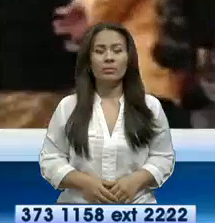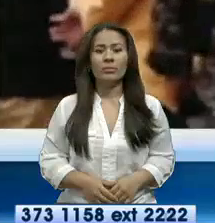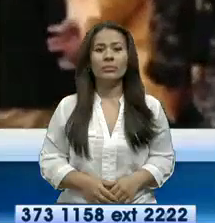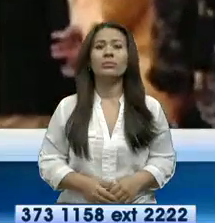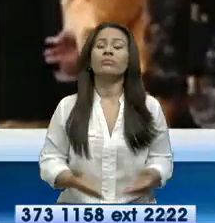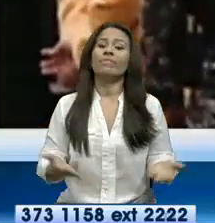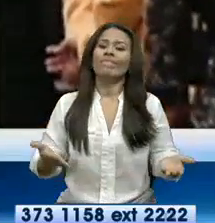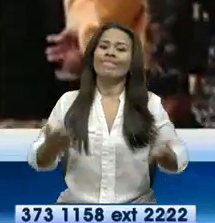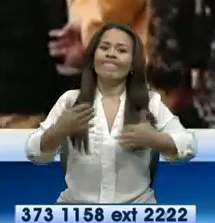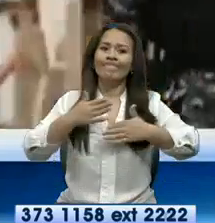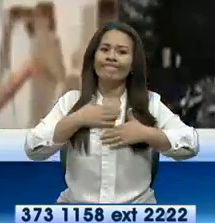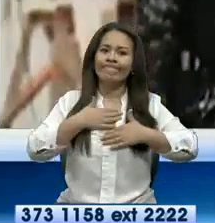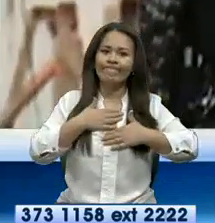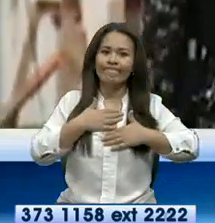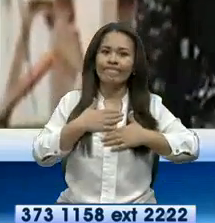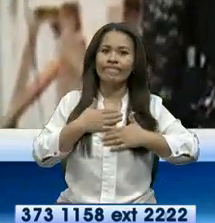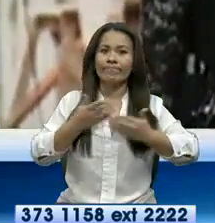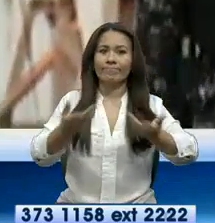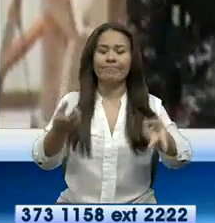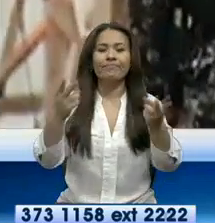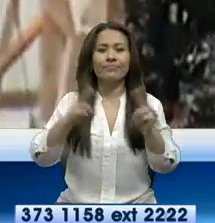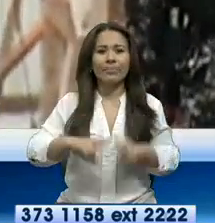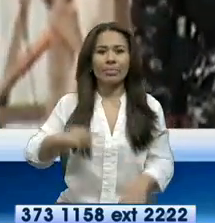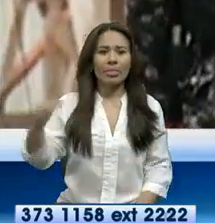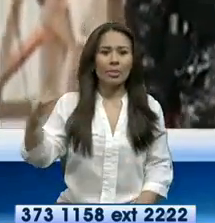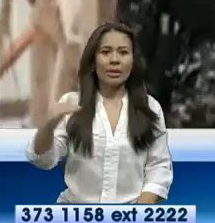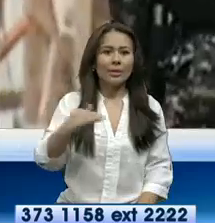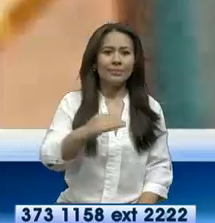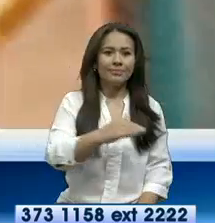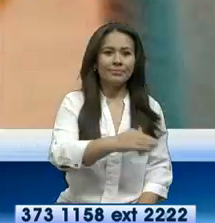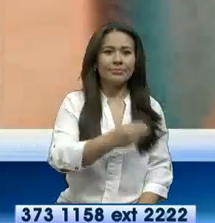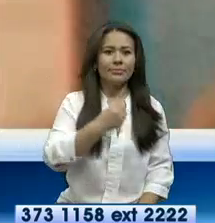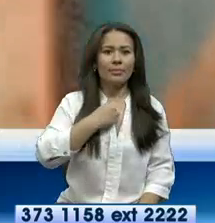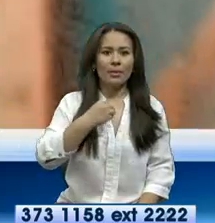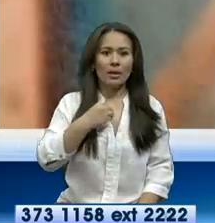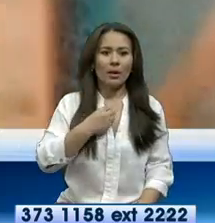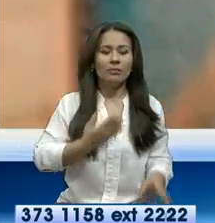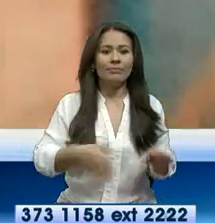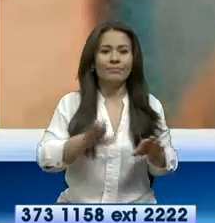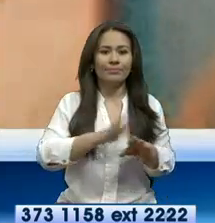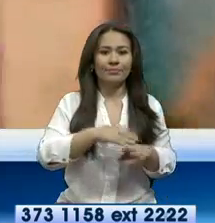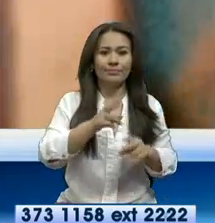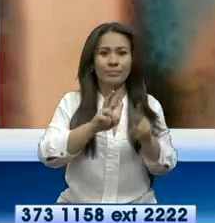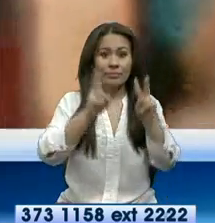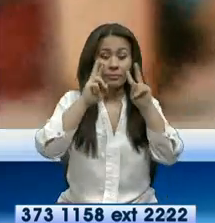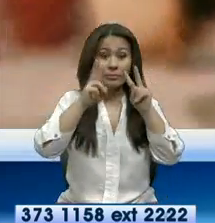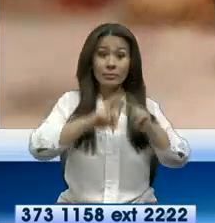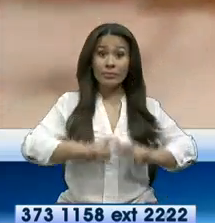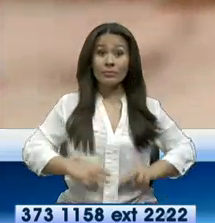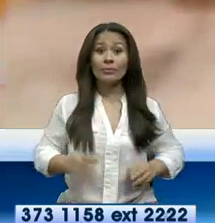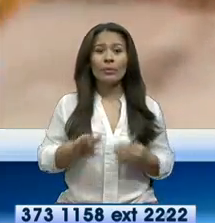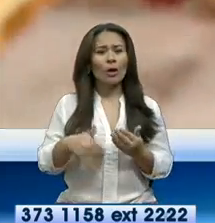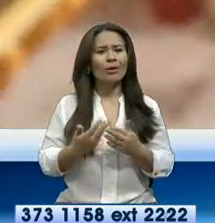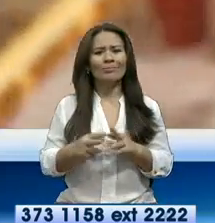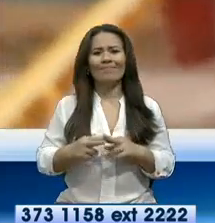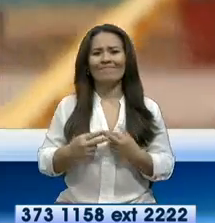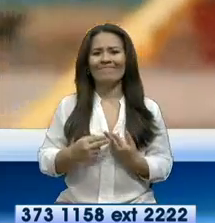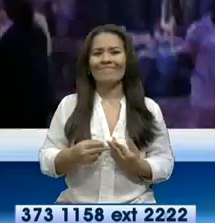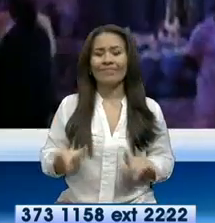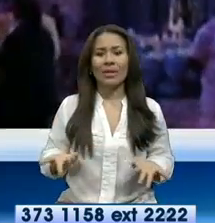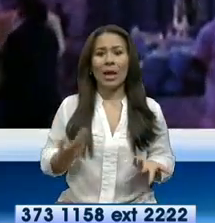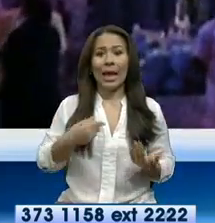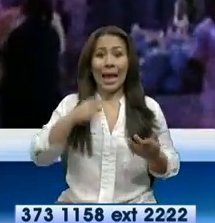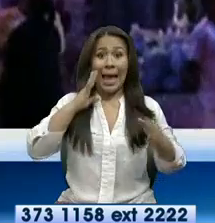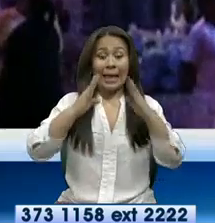De pronto se conjugaron al mismo tiempo DINASED, Fiscalía, Policía Nacional y demás elementos del orden. Y todo con un solo propósito, realizar